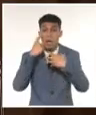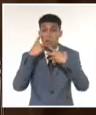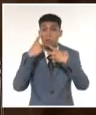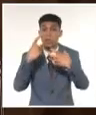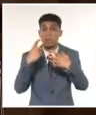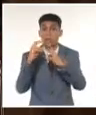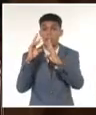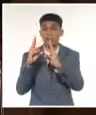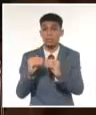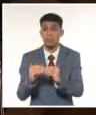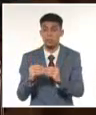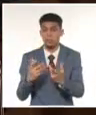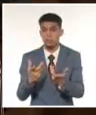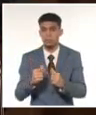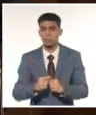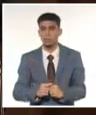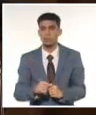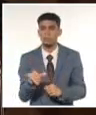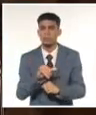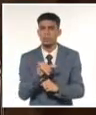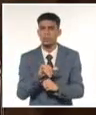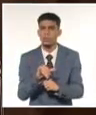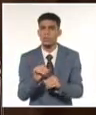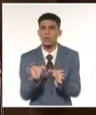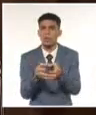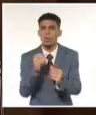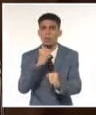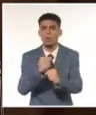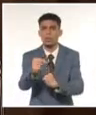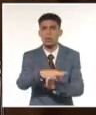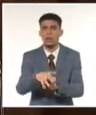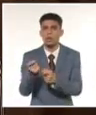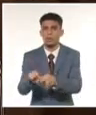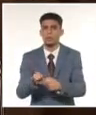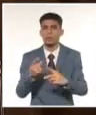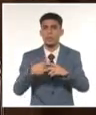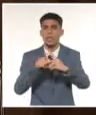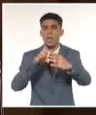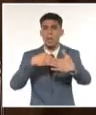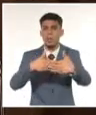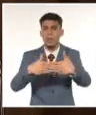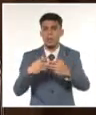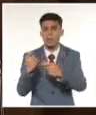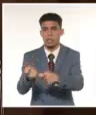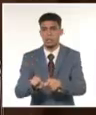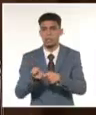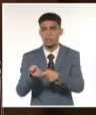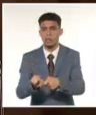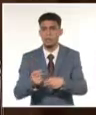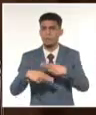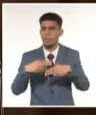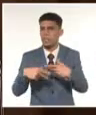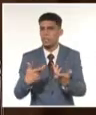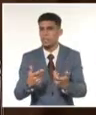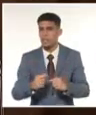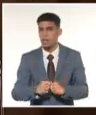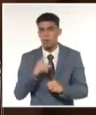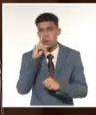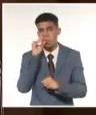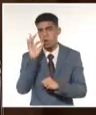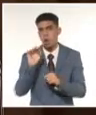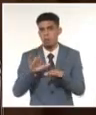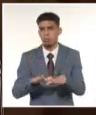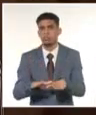la movilización y en el empeño de los agricultores y los colectivos agrícolas. ¿Qué hicieron? No rendirse ante